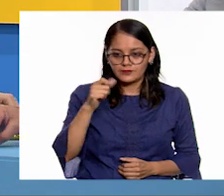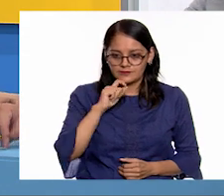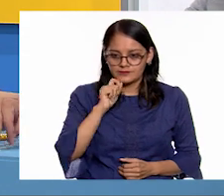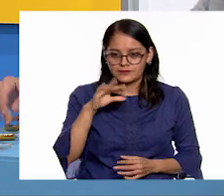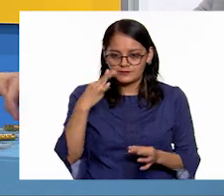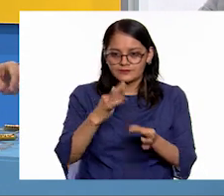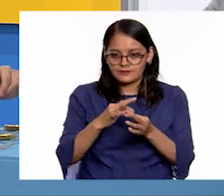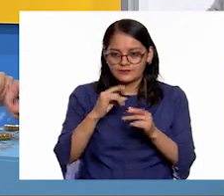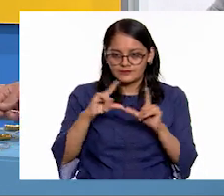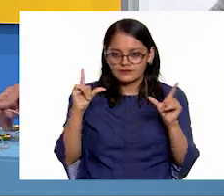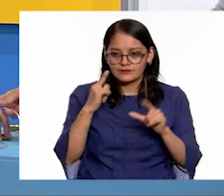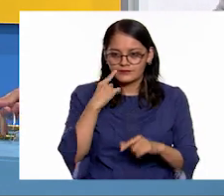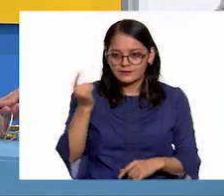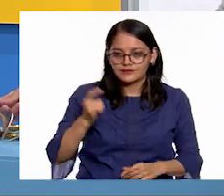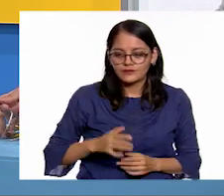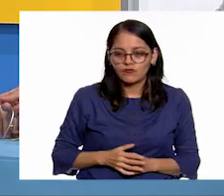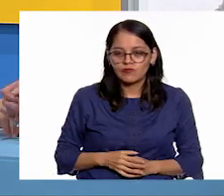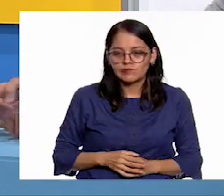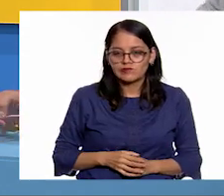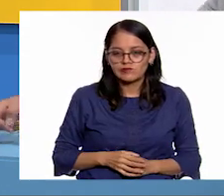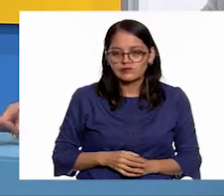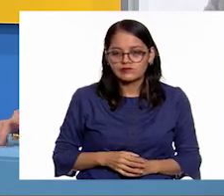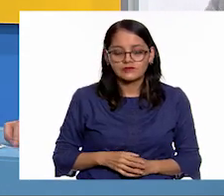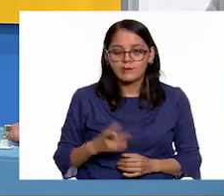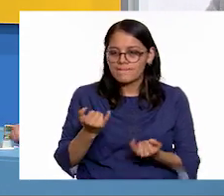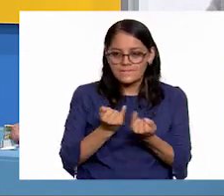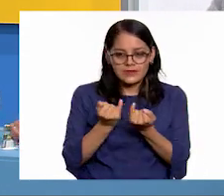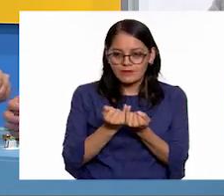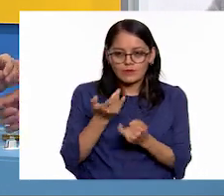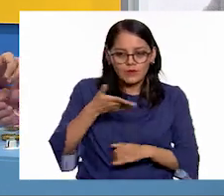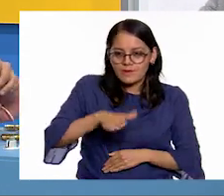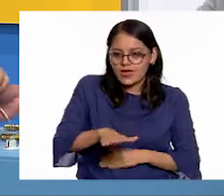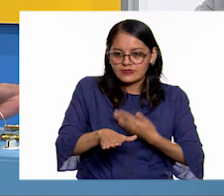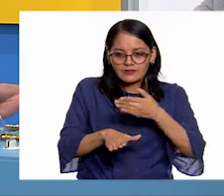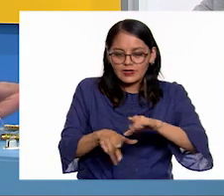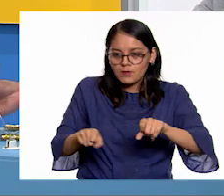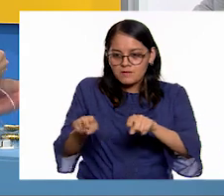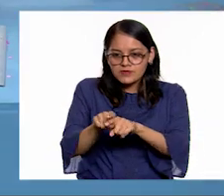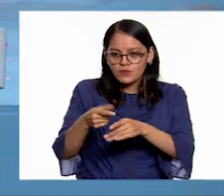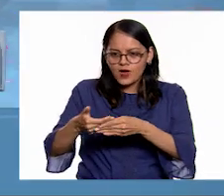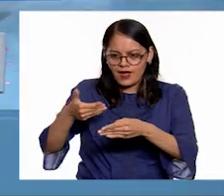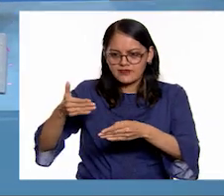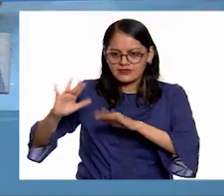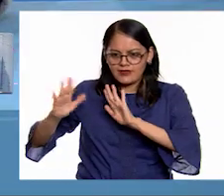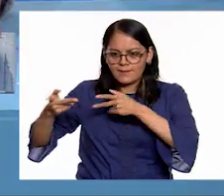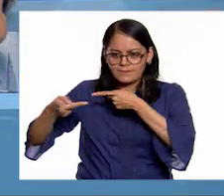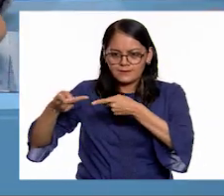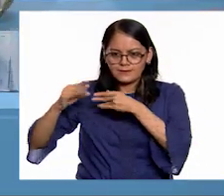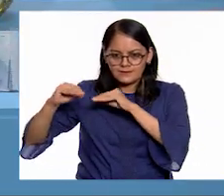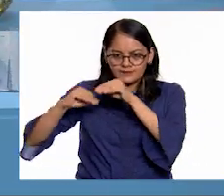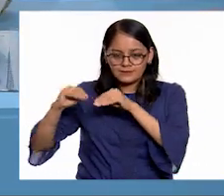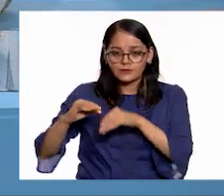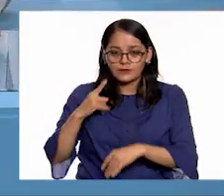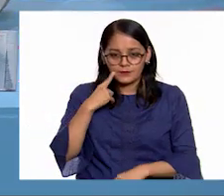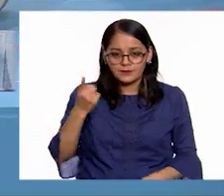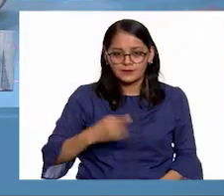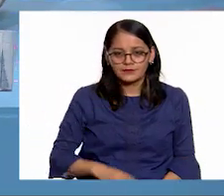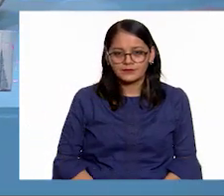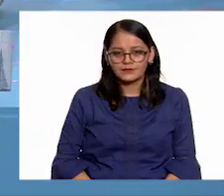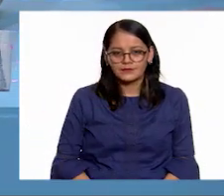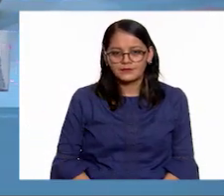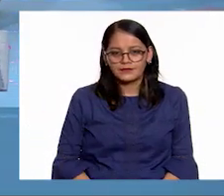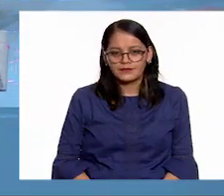Sí. cualquier cosa. A Que ver, es el maestra. mismo procedimiento que se llevó. Ajá. Miren, vamos a